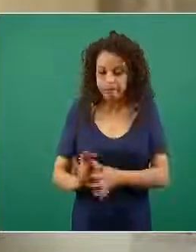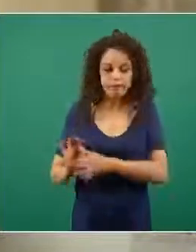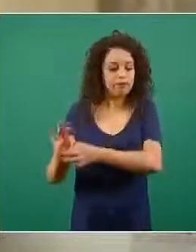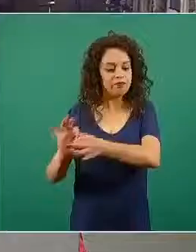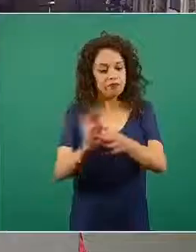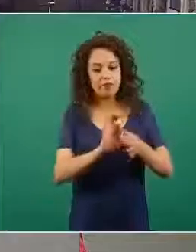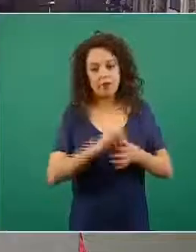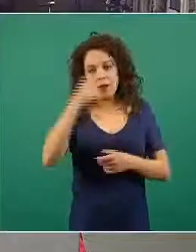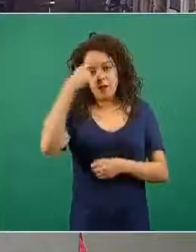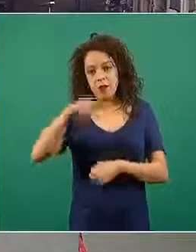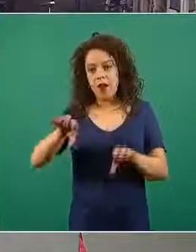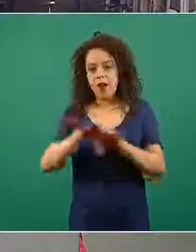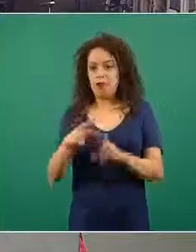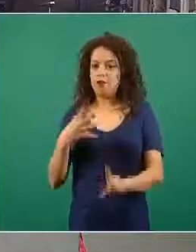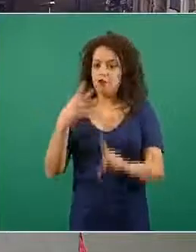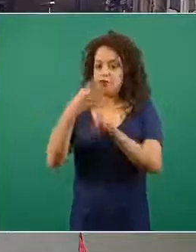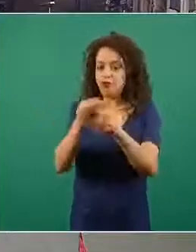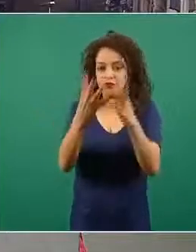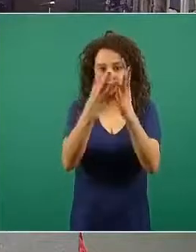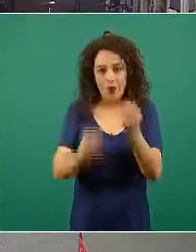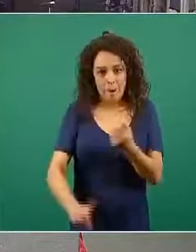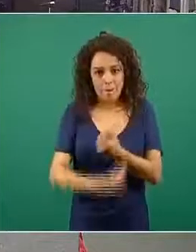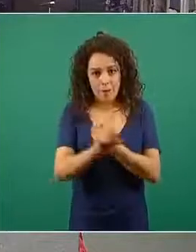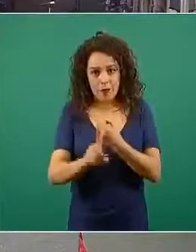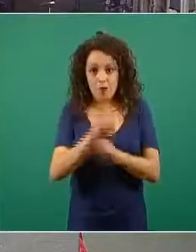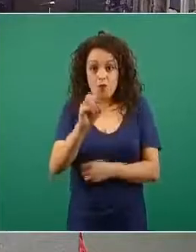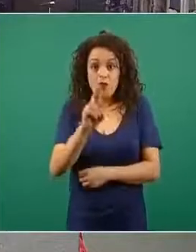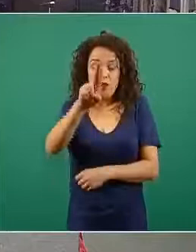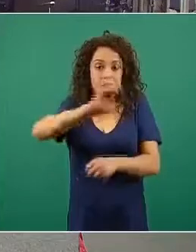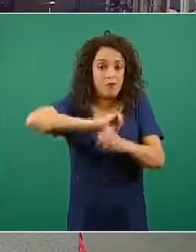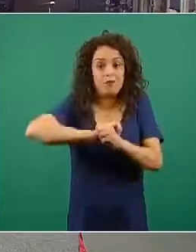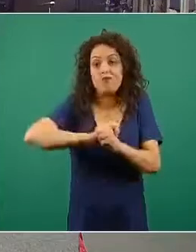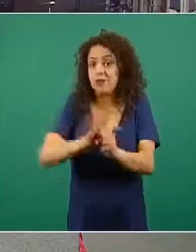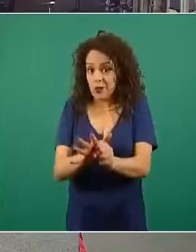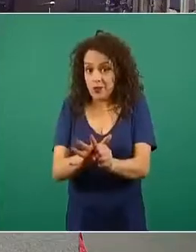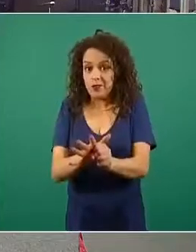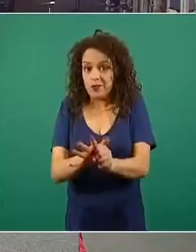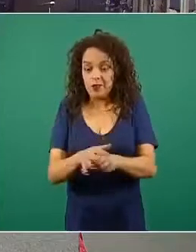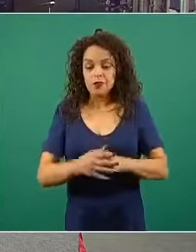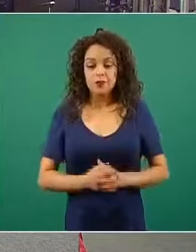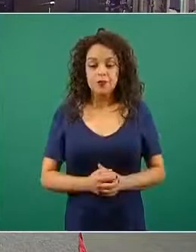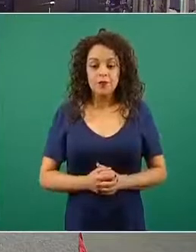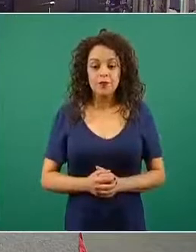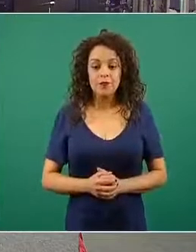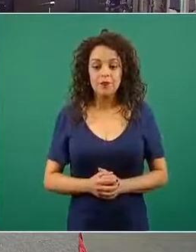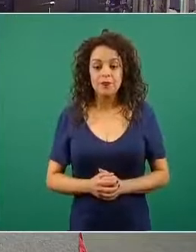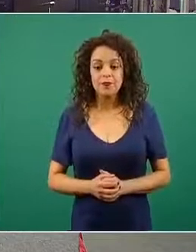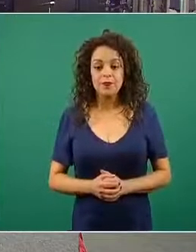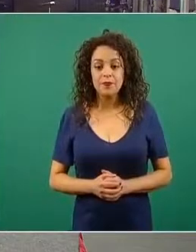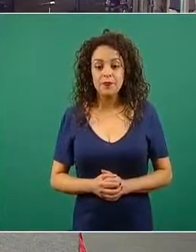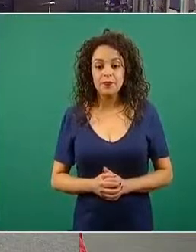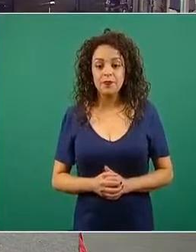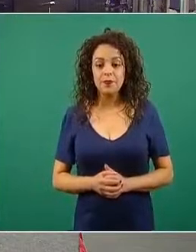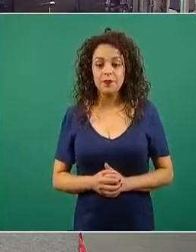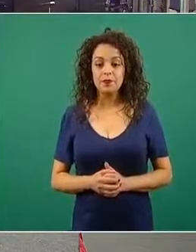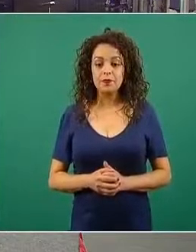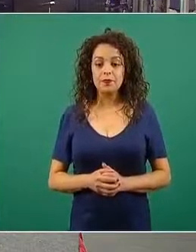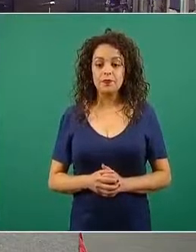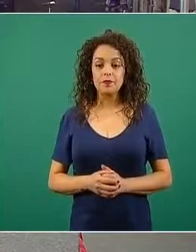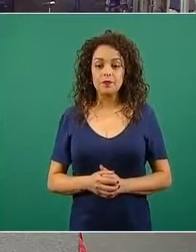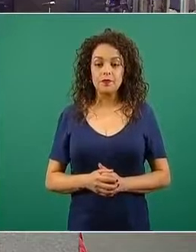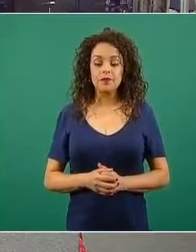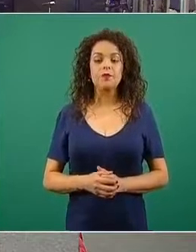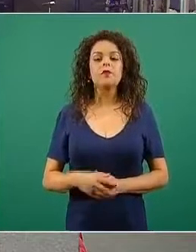puedan solucionar todos estos problemas causados por el coronavirus. De alguna manera mi tema